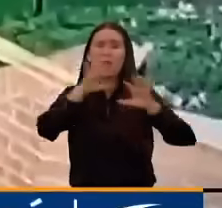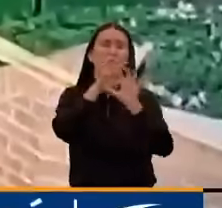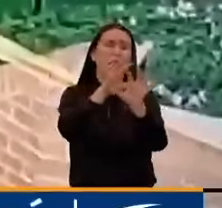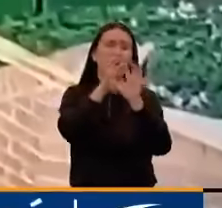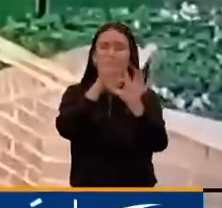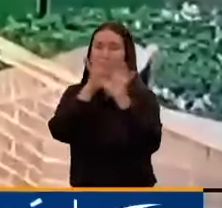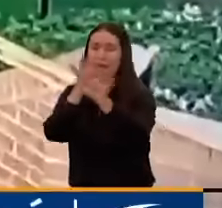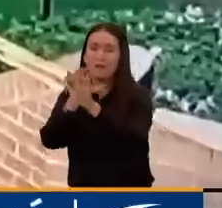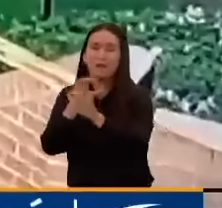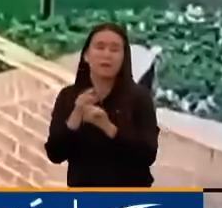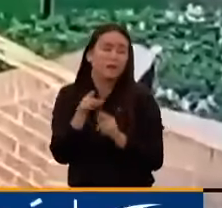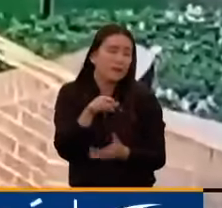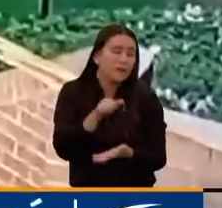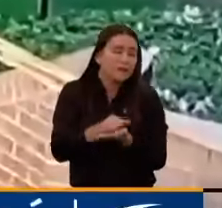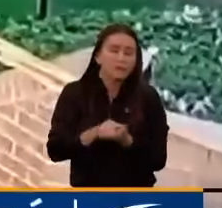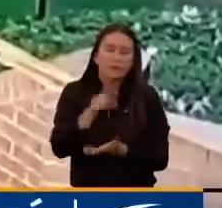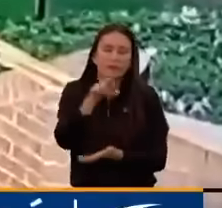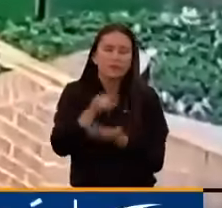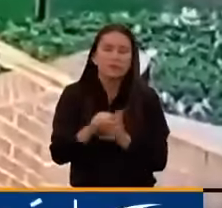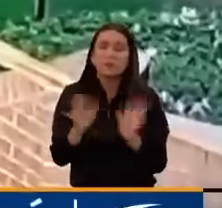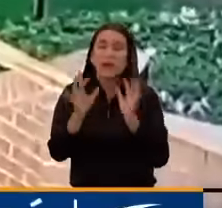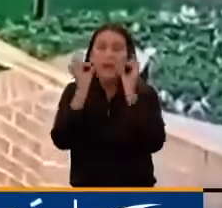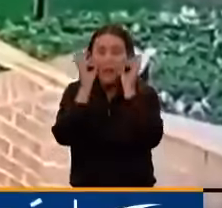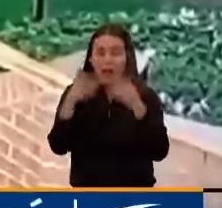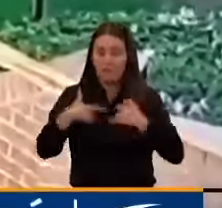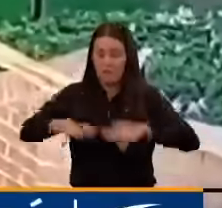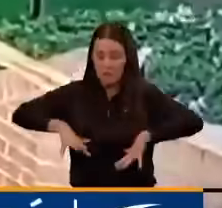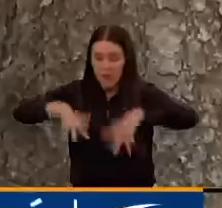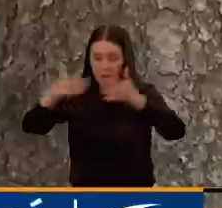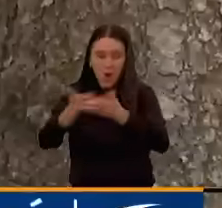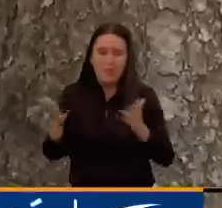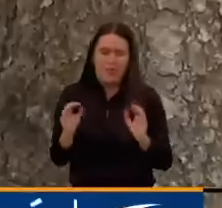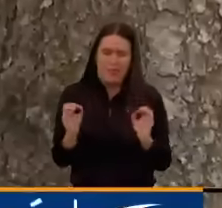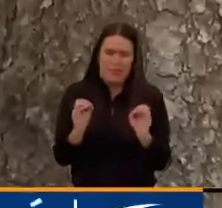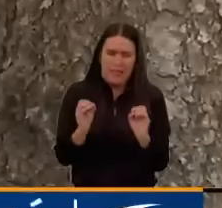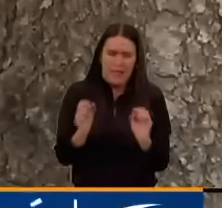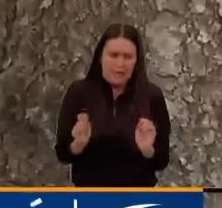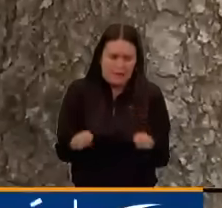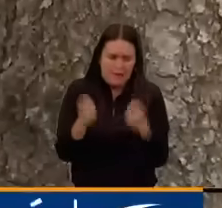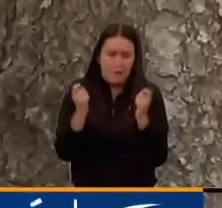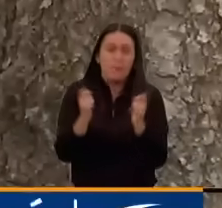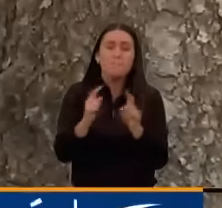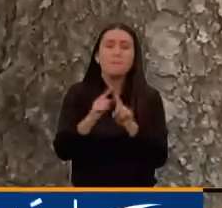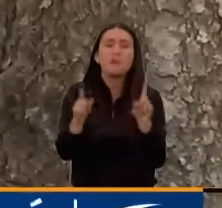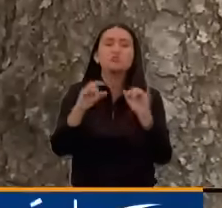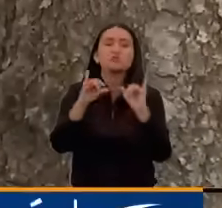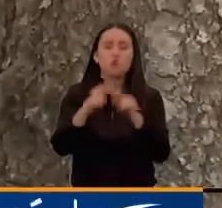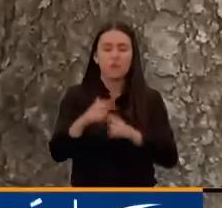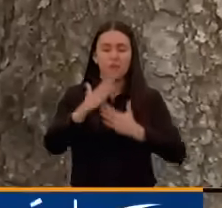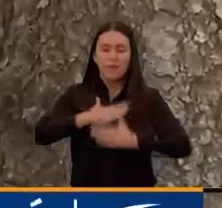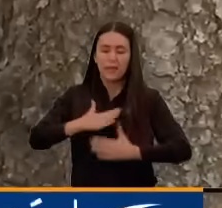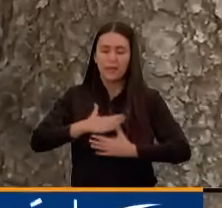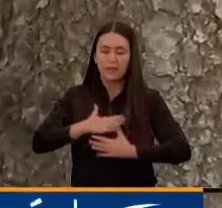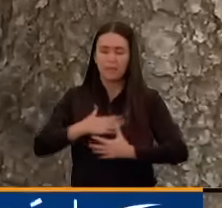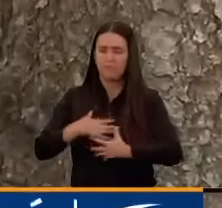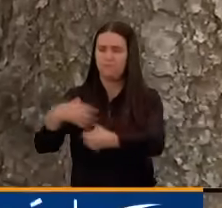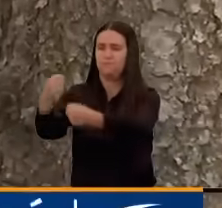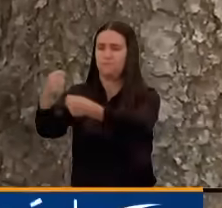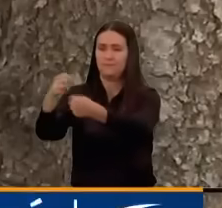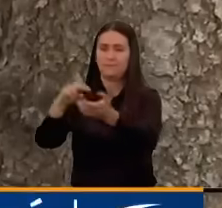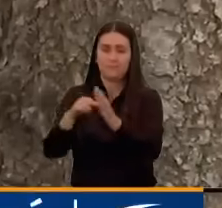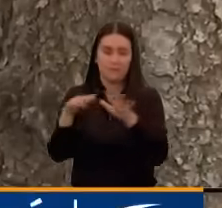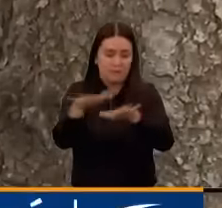y eso fue lo que pasó. No pasó nada, no nos robaron nada, gracias a Dios, pero lo que sí nos robaron fue la tranquilidad de vivir en un